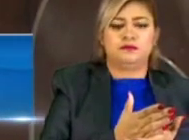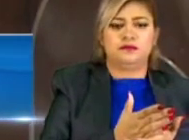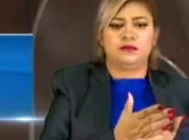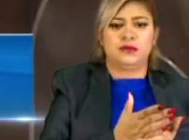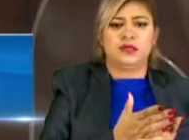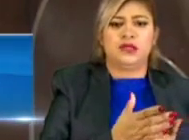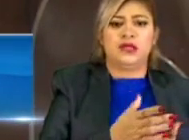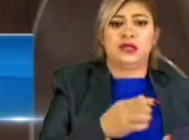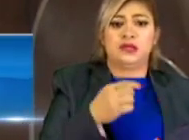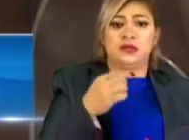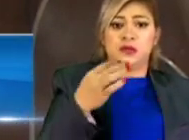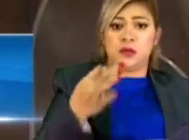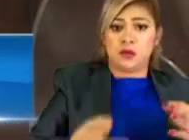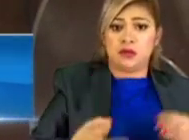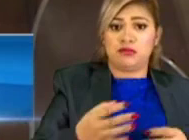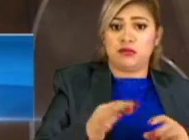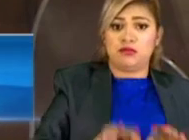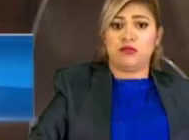Y eso fue lo que hice.